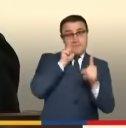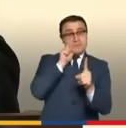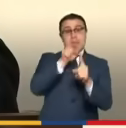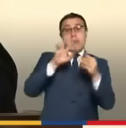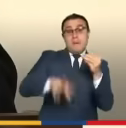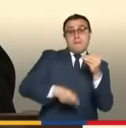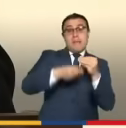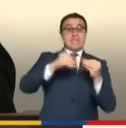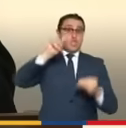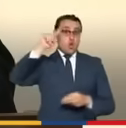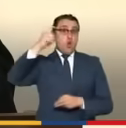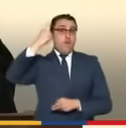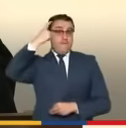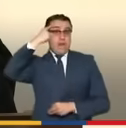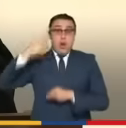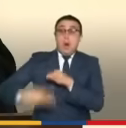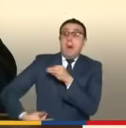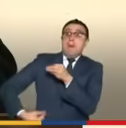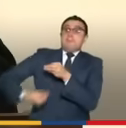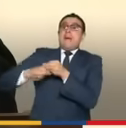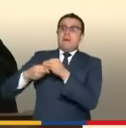del Congreso de la República.